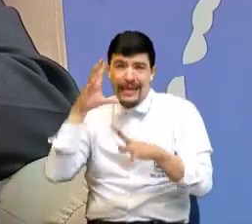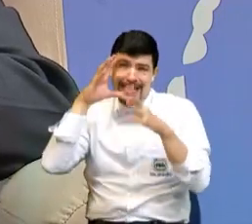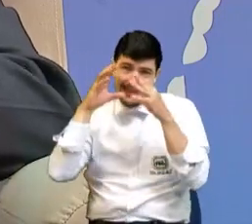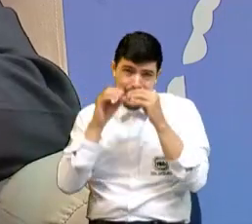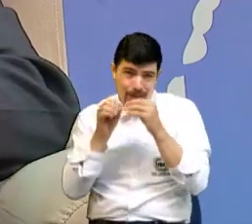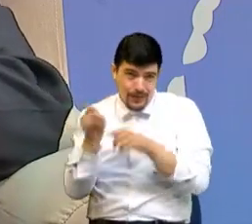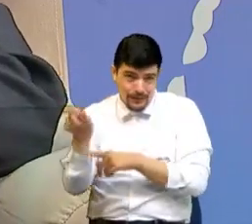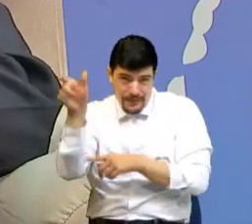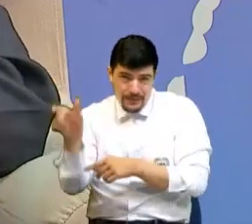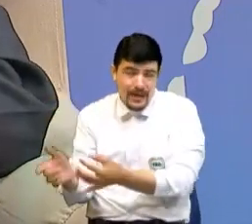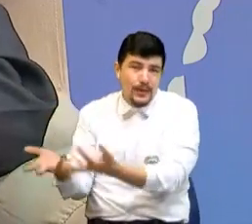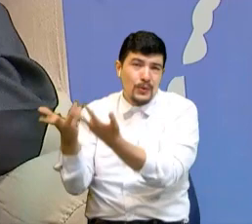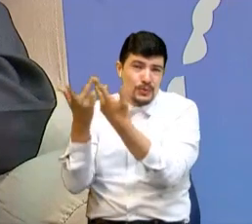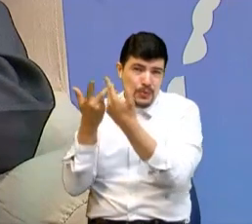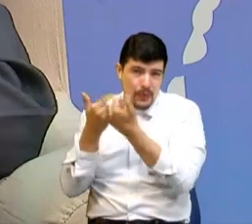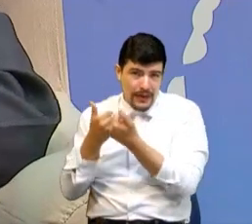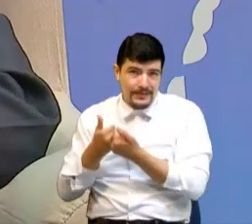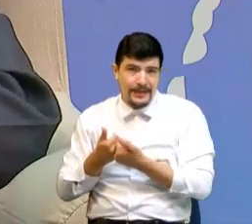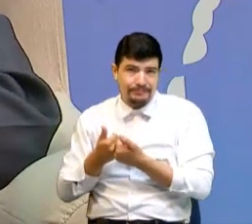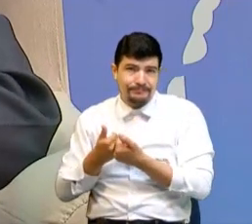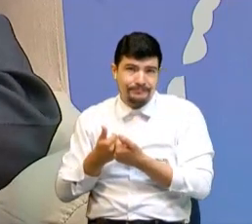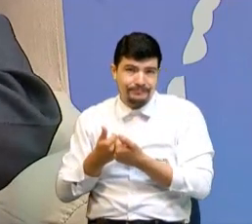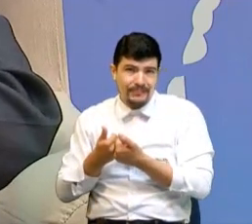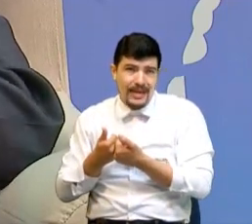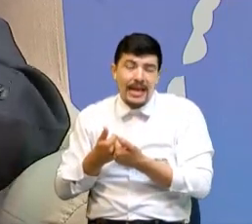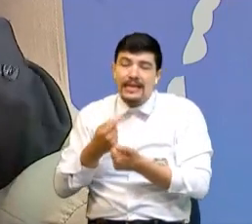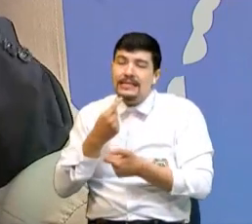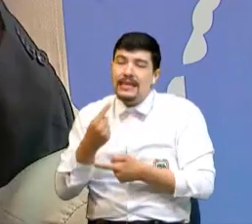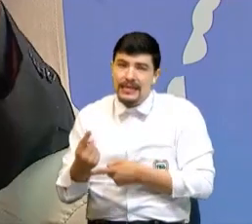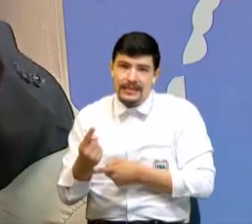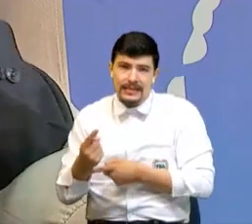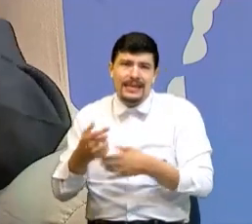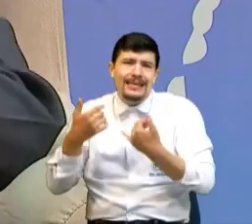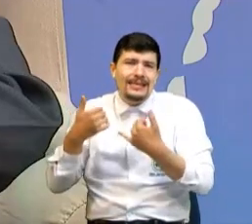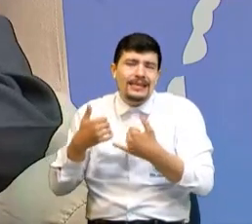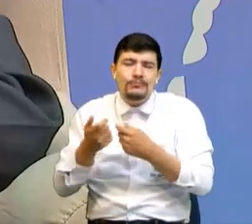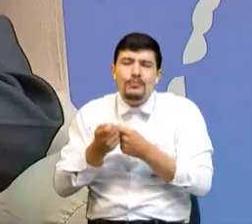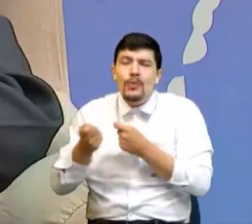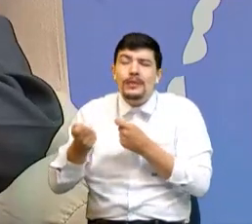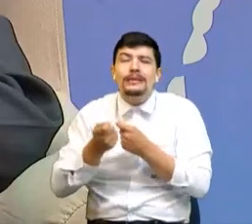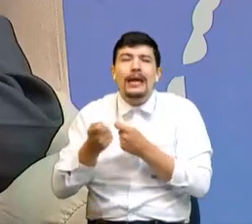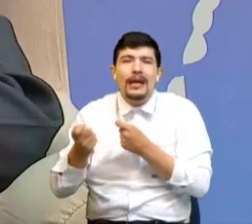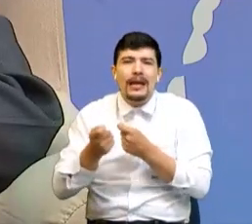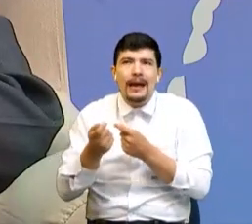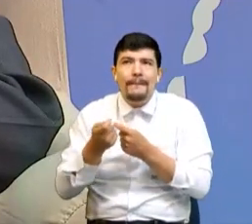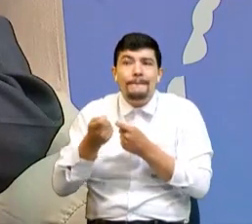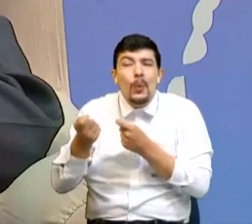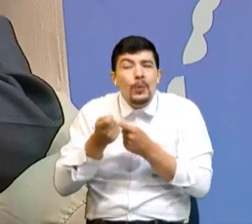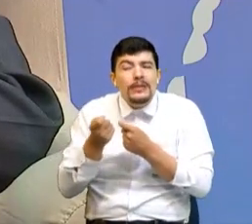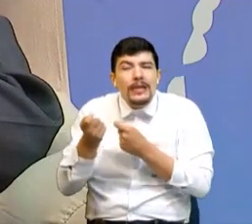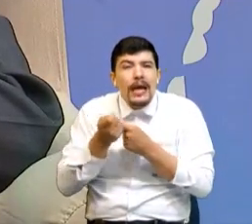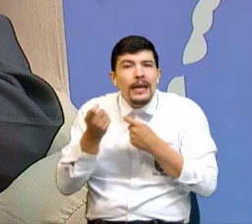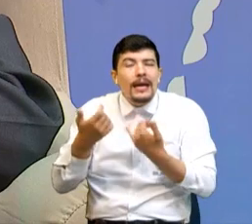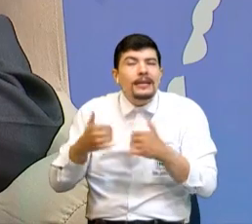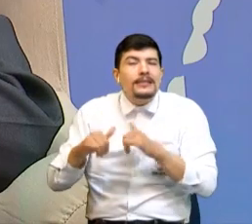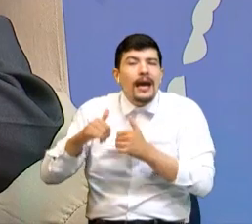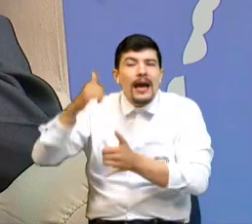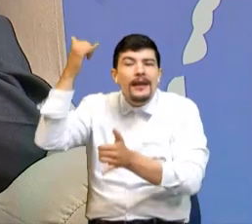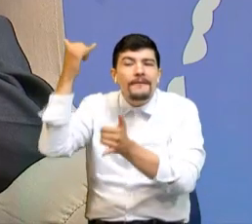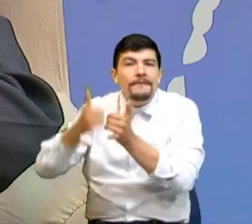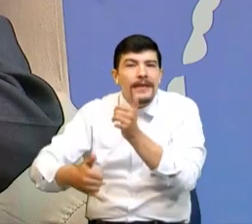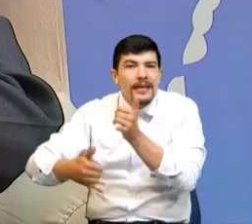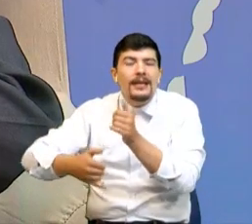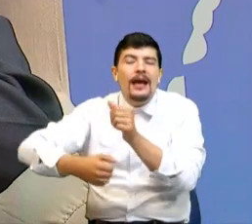a lo narrado por el televidente, se menciona que estamos muy cerca al lapso de